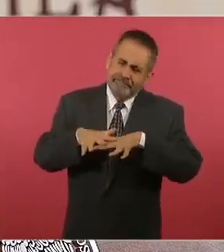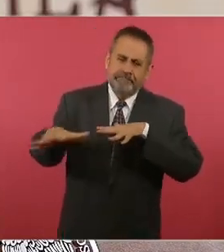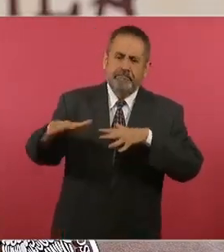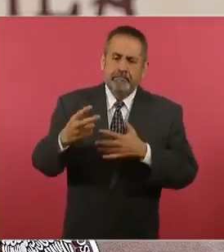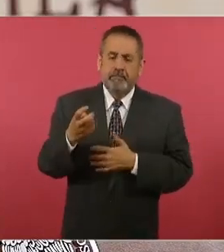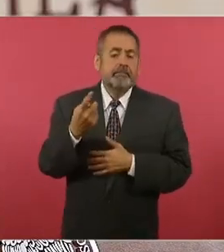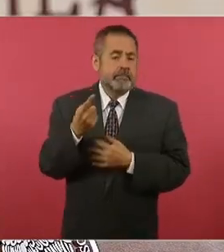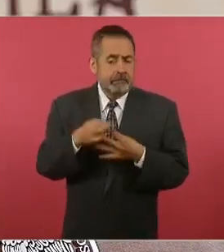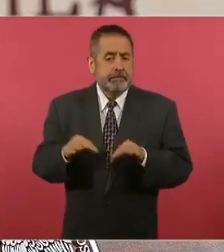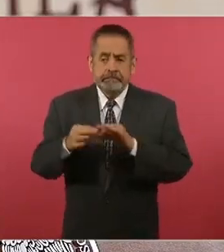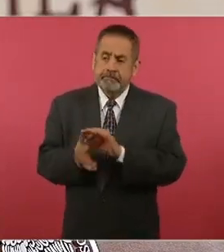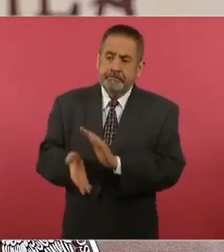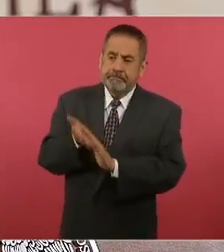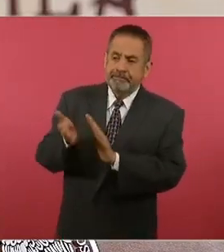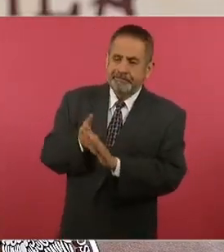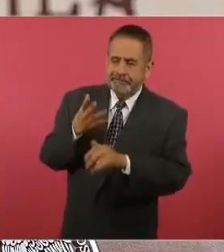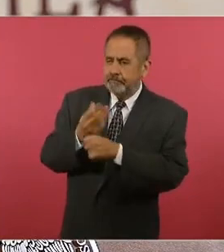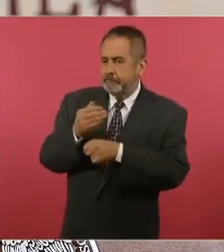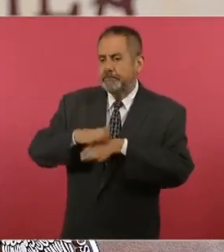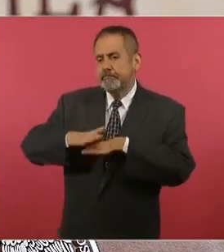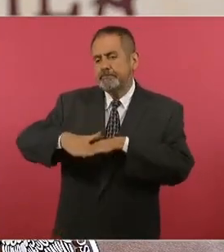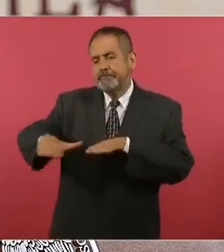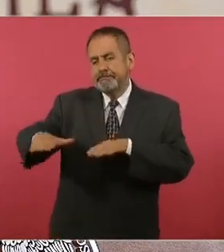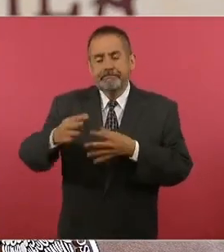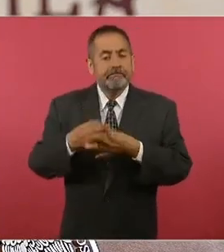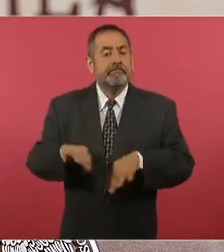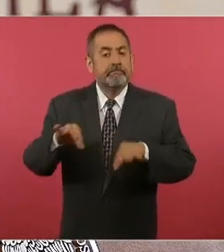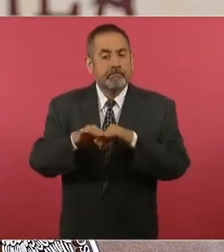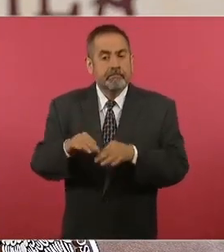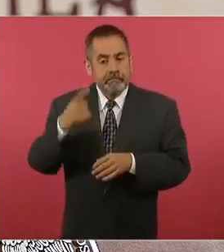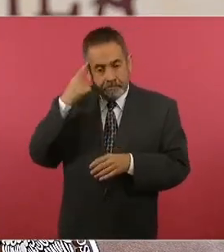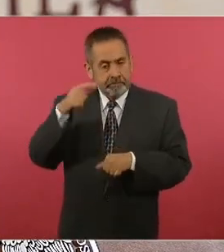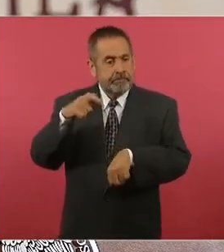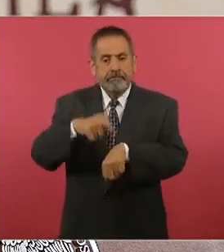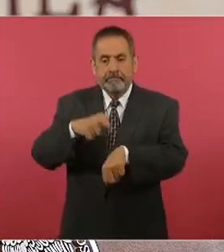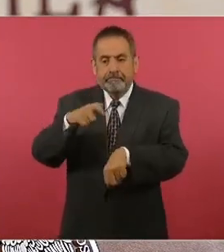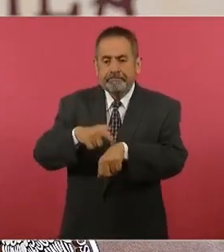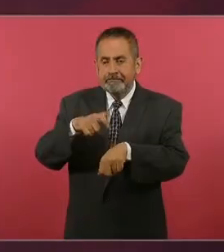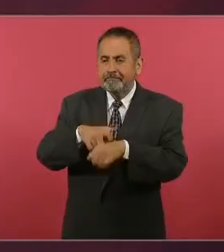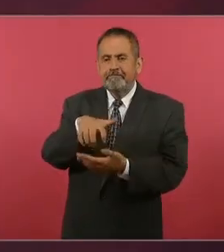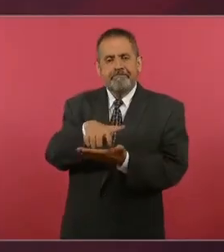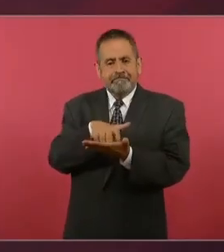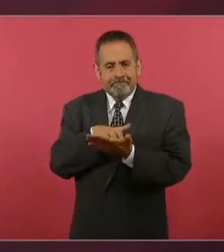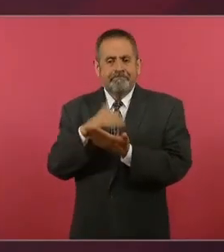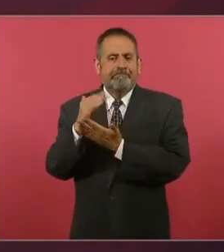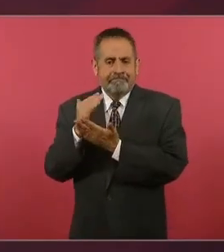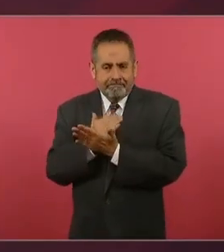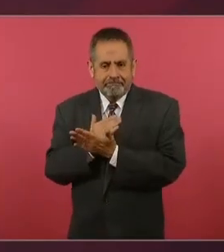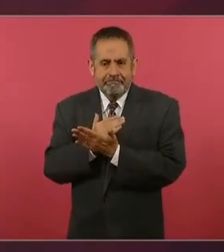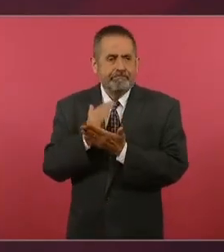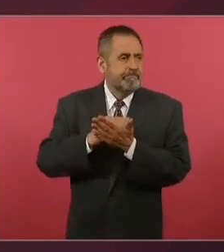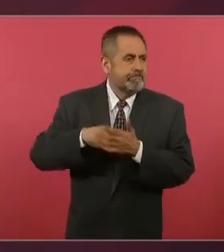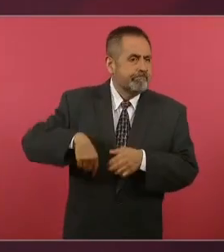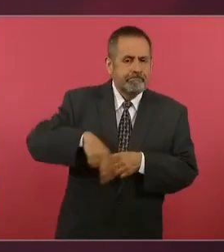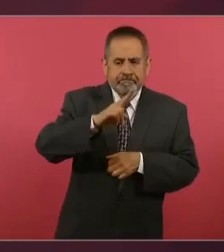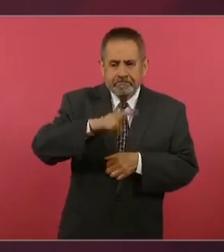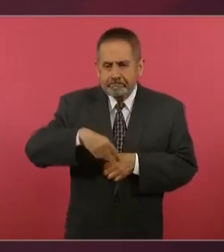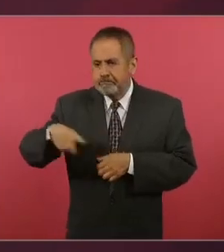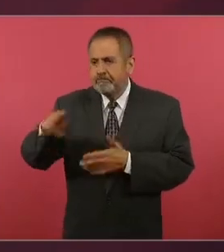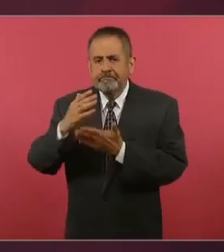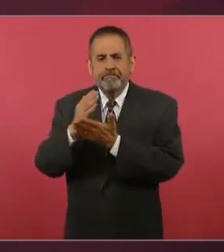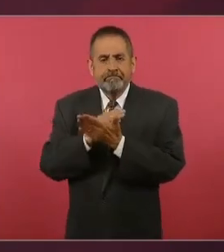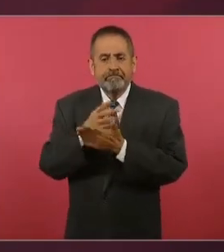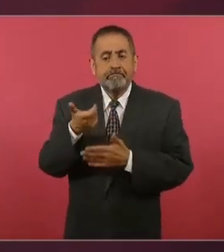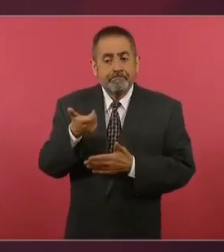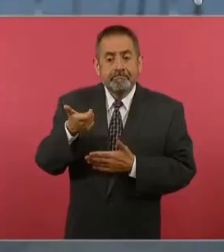de carreteras también que se están haciendo para disminuir los tiempos de traslado y también disminuir los costos de